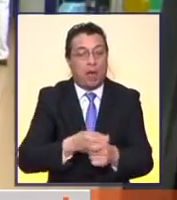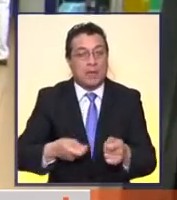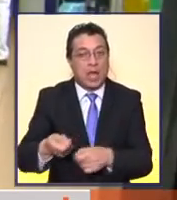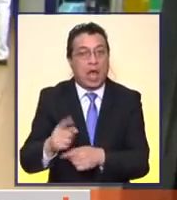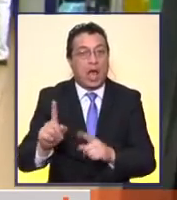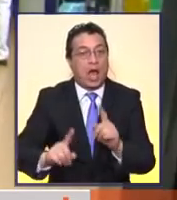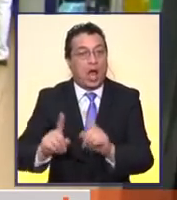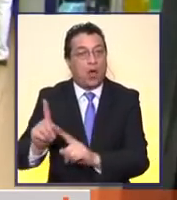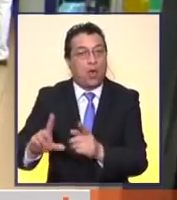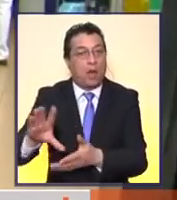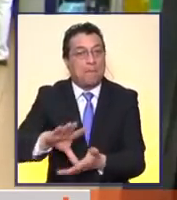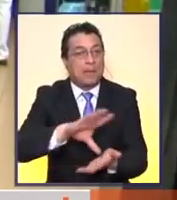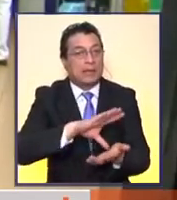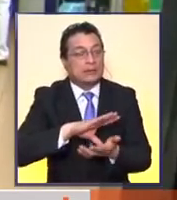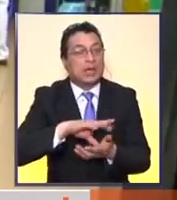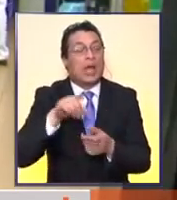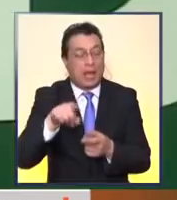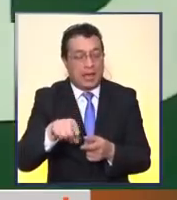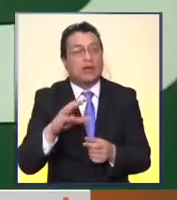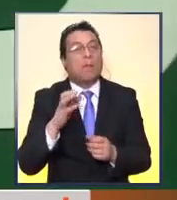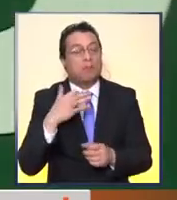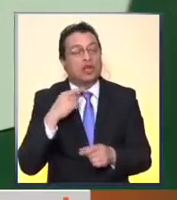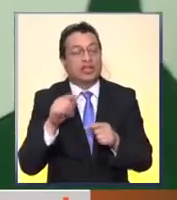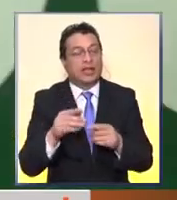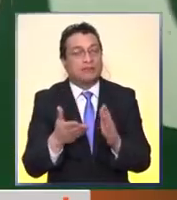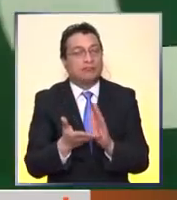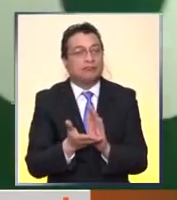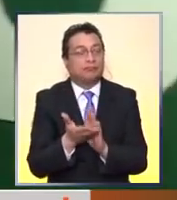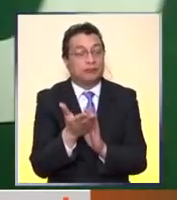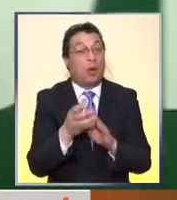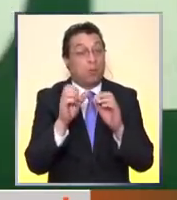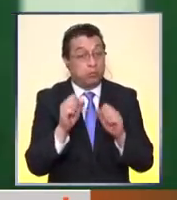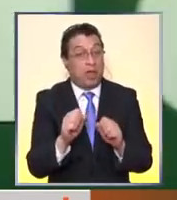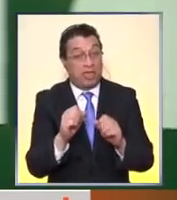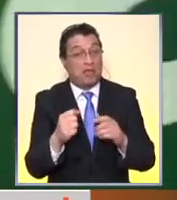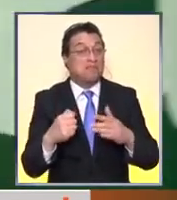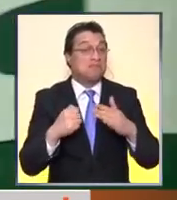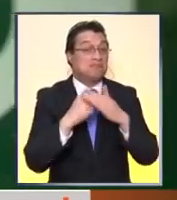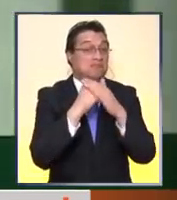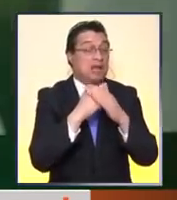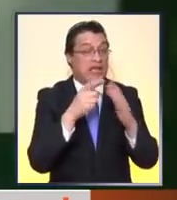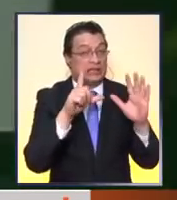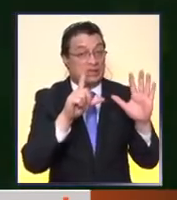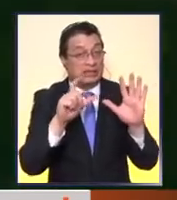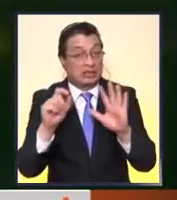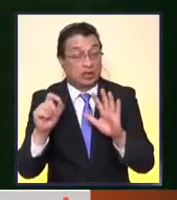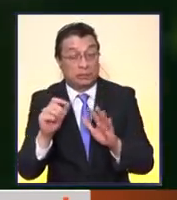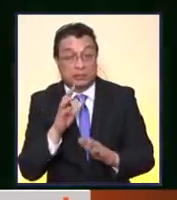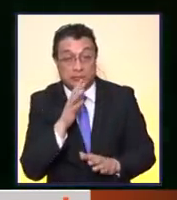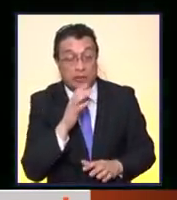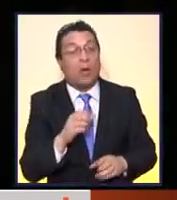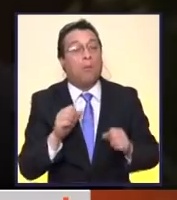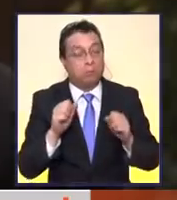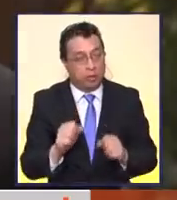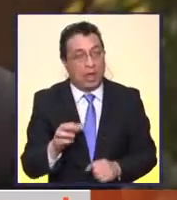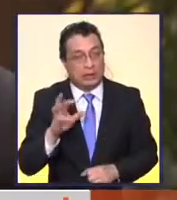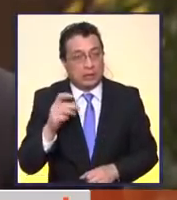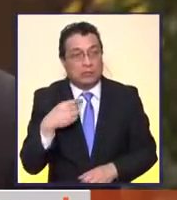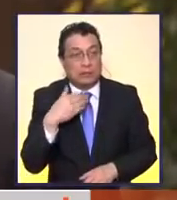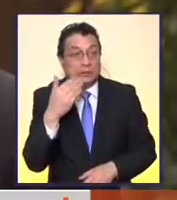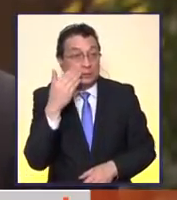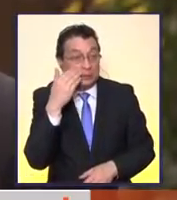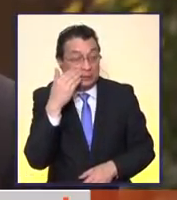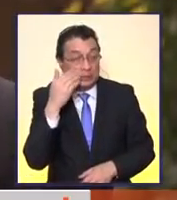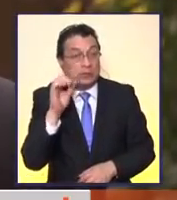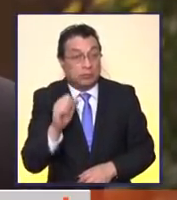explican en parte esta alza podría llegar a los 700 pesos no es descartables ya estamos cerca es posible